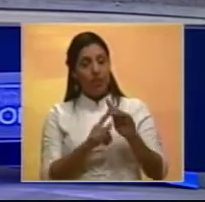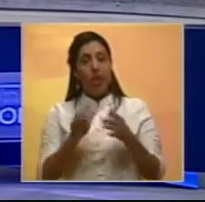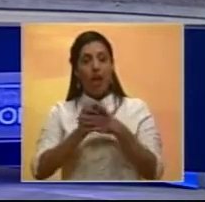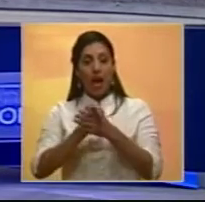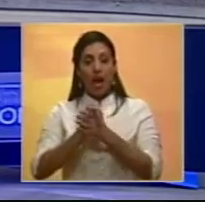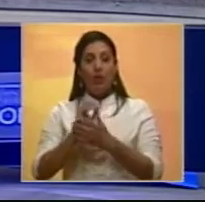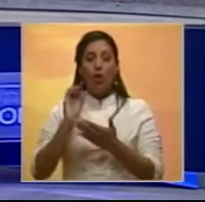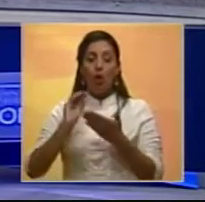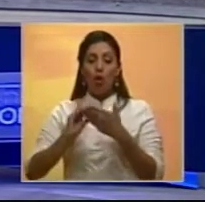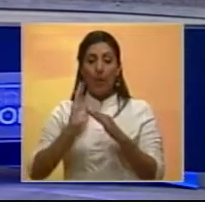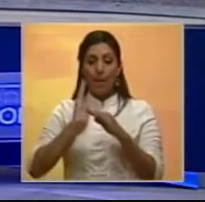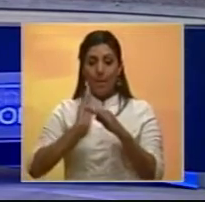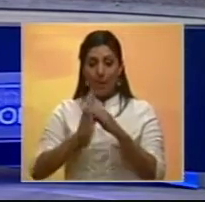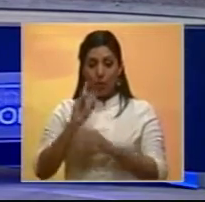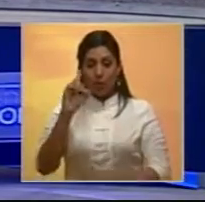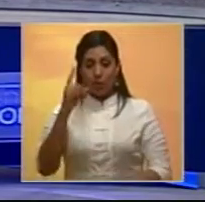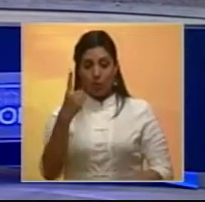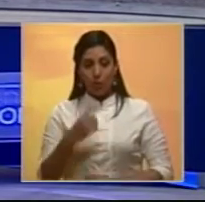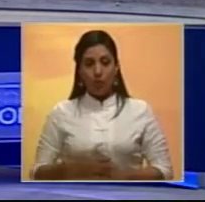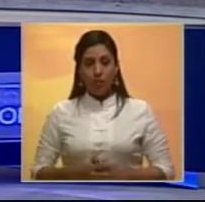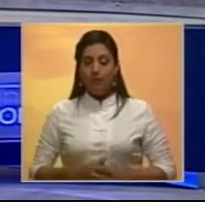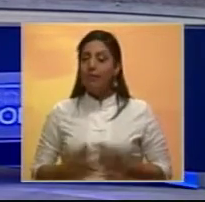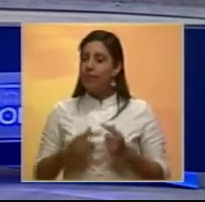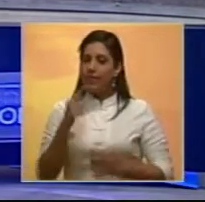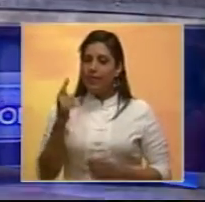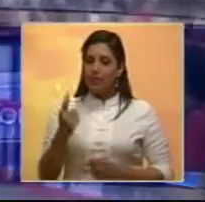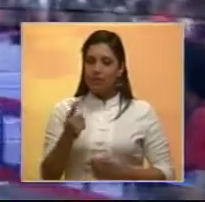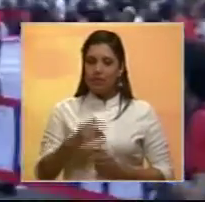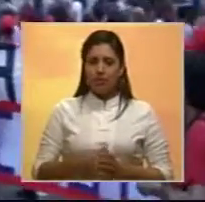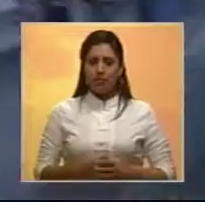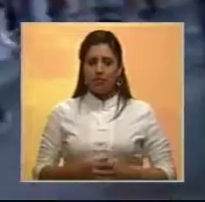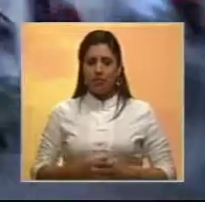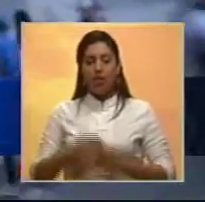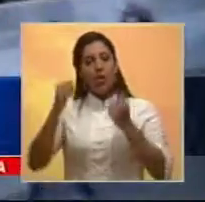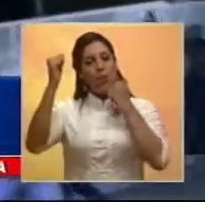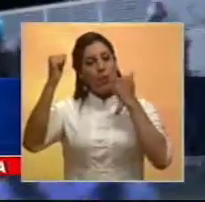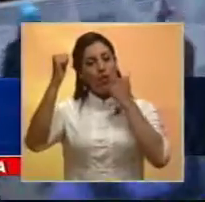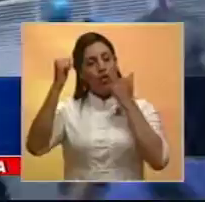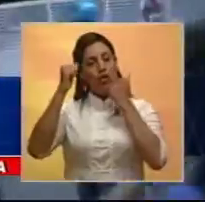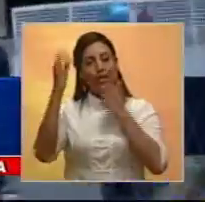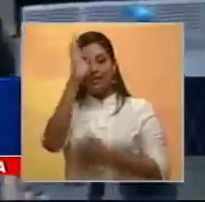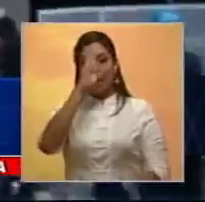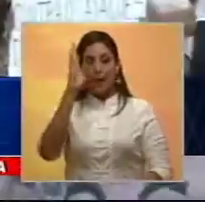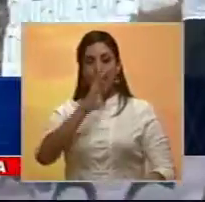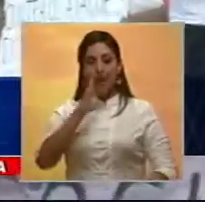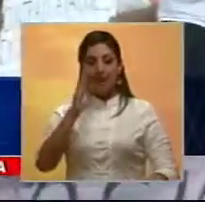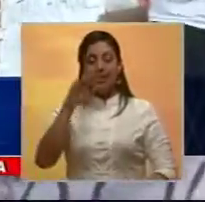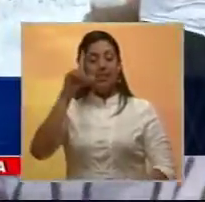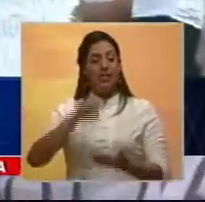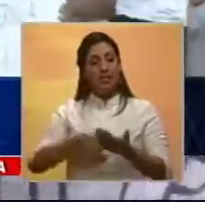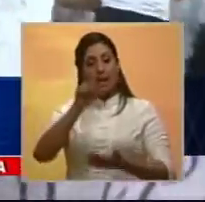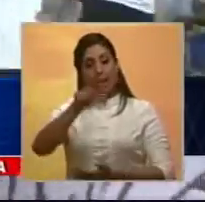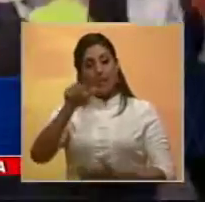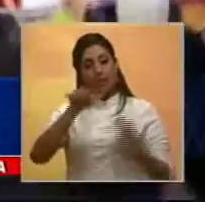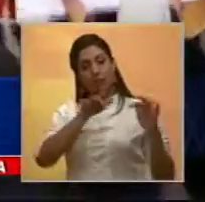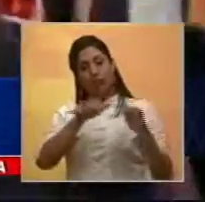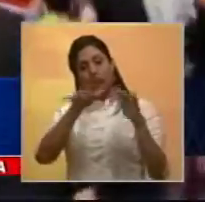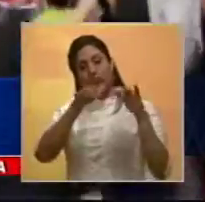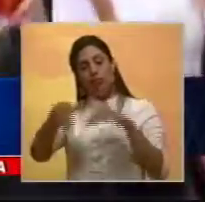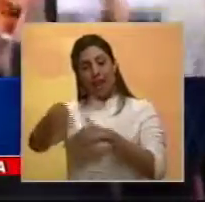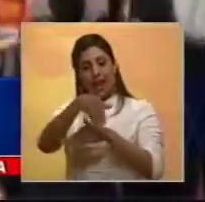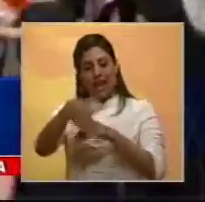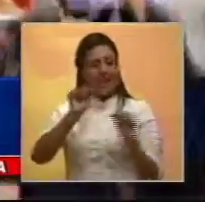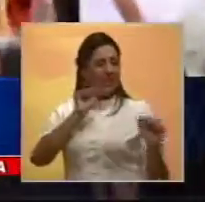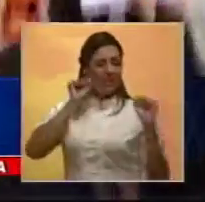Amigos, es momento de hacer nuestra primera pausa. Y al regreso, protestas en Brasil. Cientos de personas salieron a las